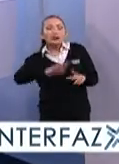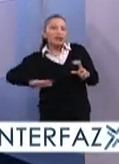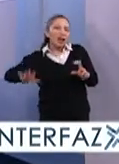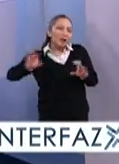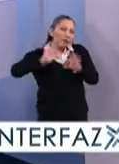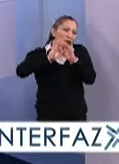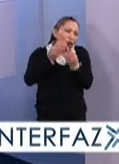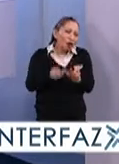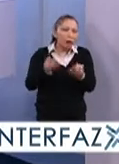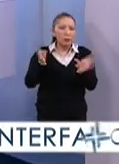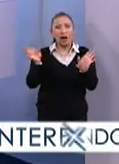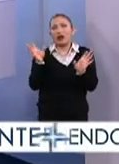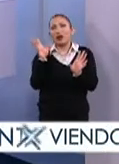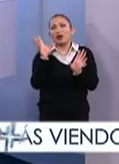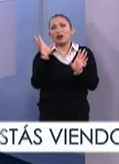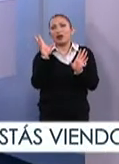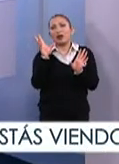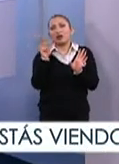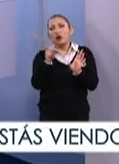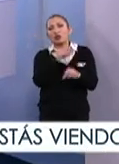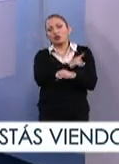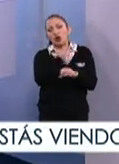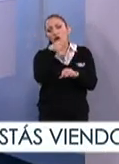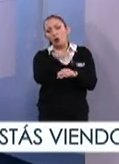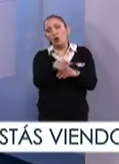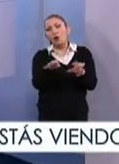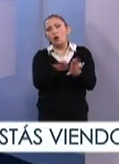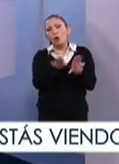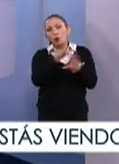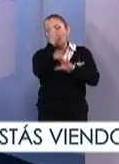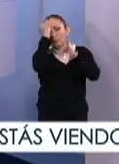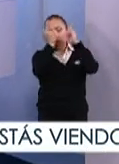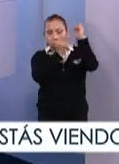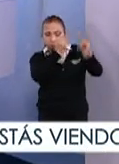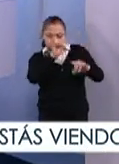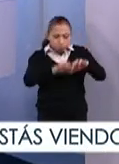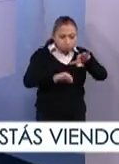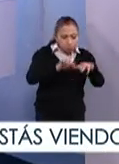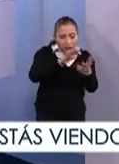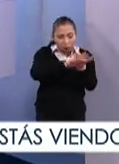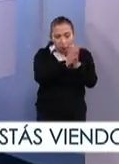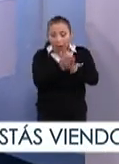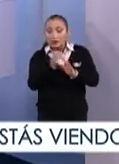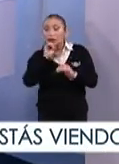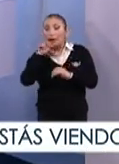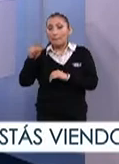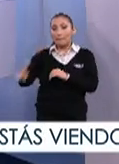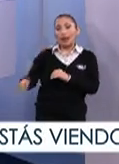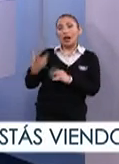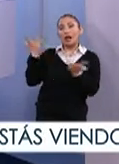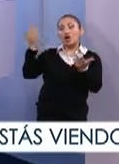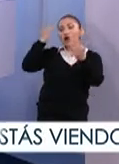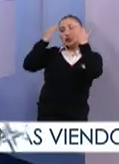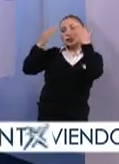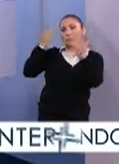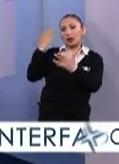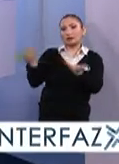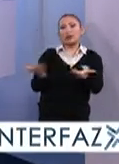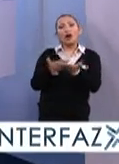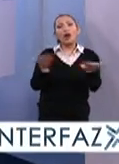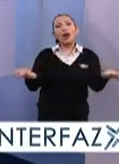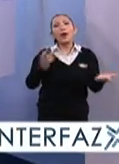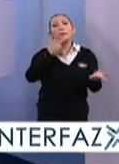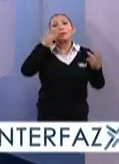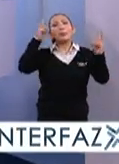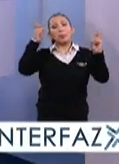sentidos, no solo dentro de la parte creativa, sino también de la parte del conocimiento. Así que vamos a